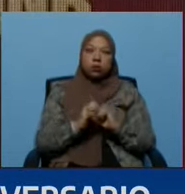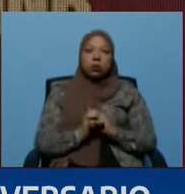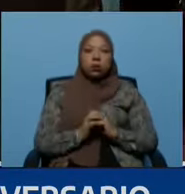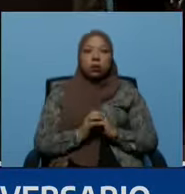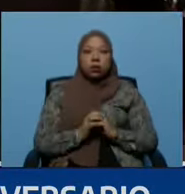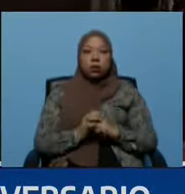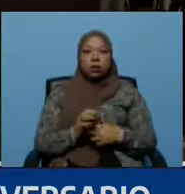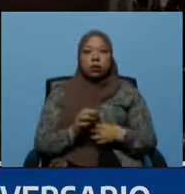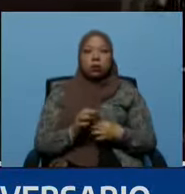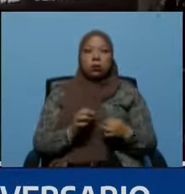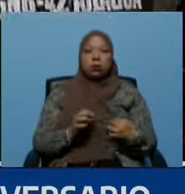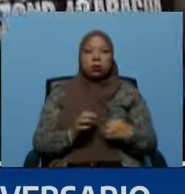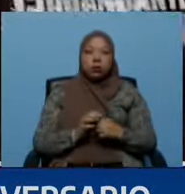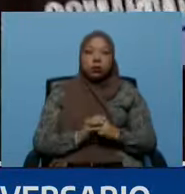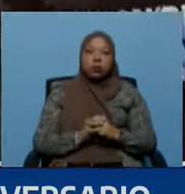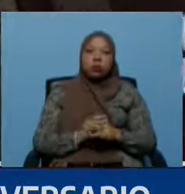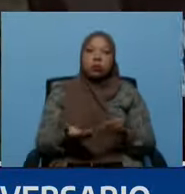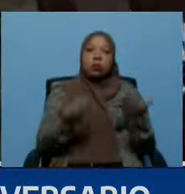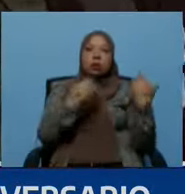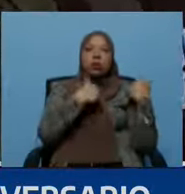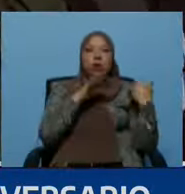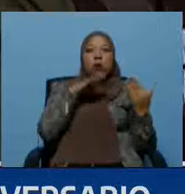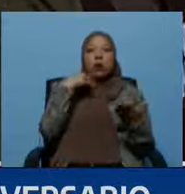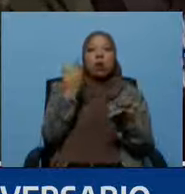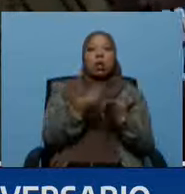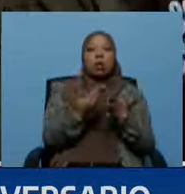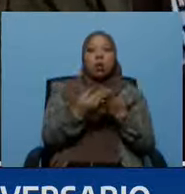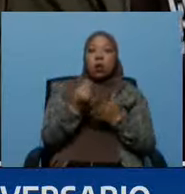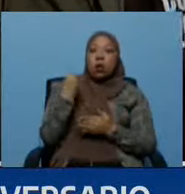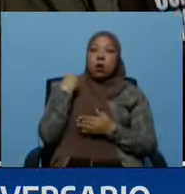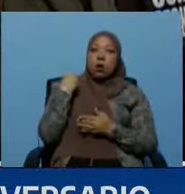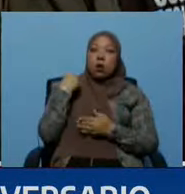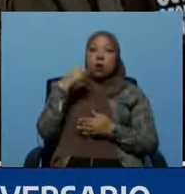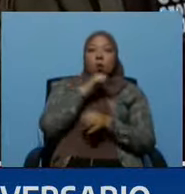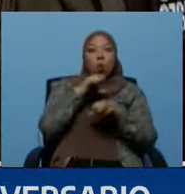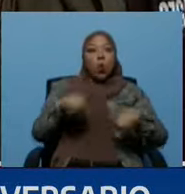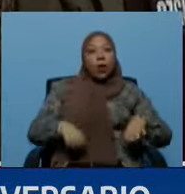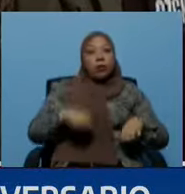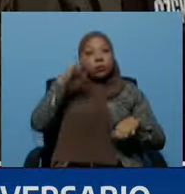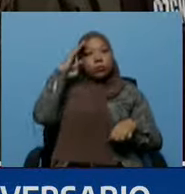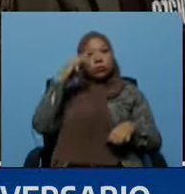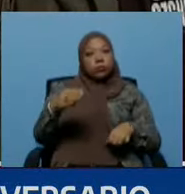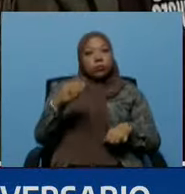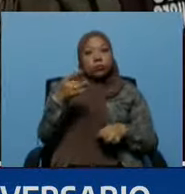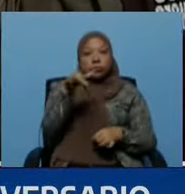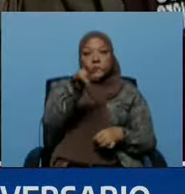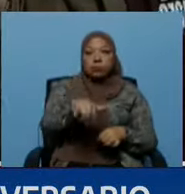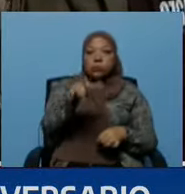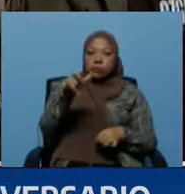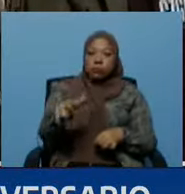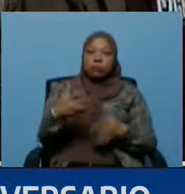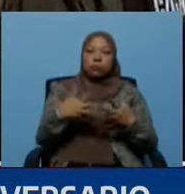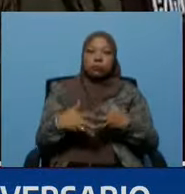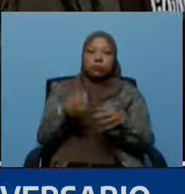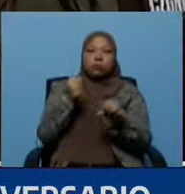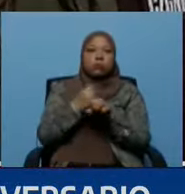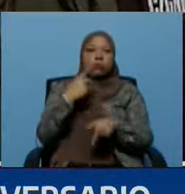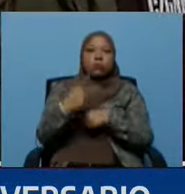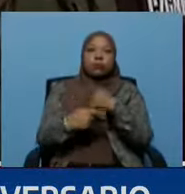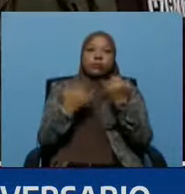y recibiendo el testimonio, le dije al general Padrino y al general Estrada,